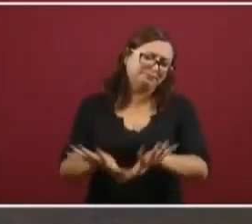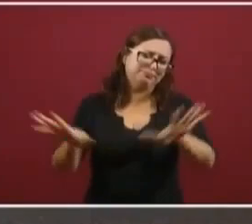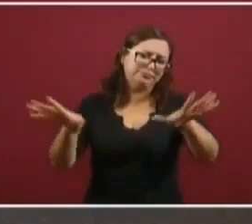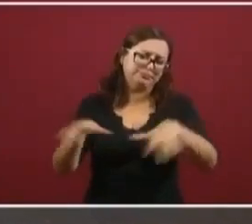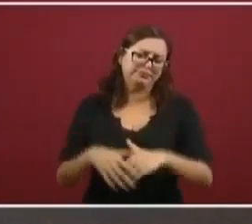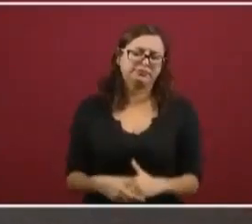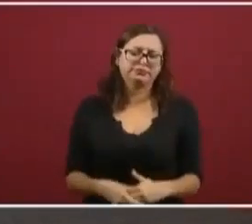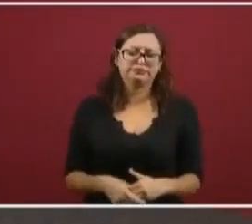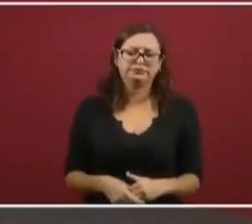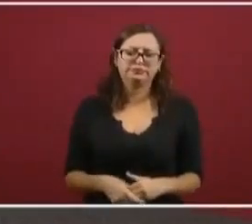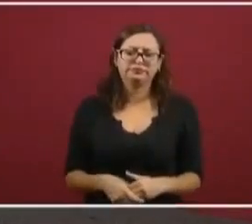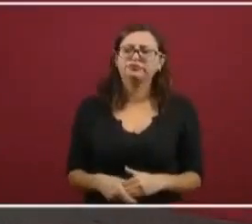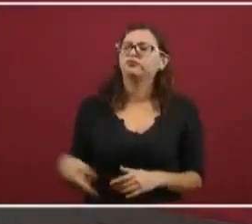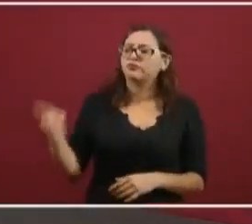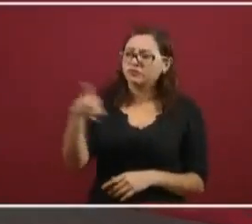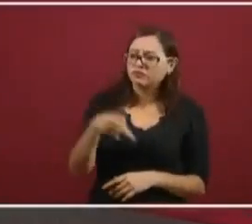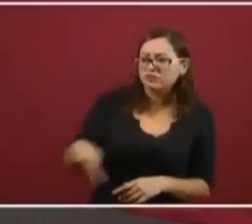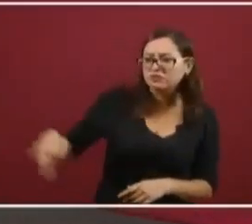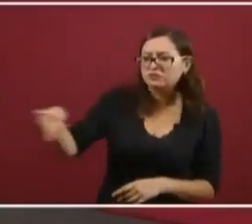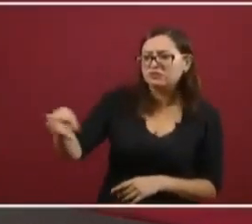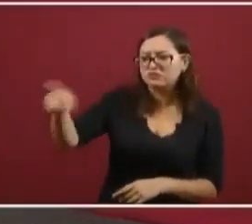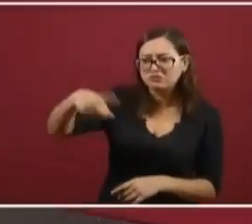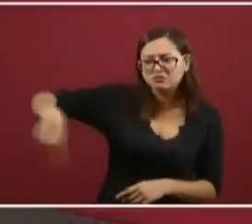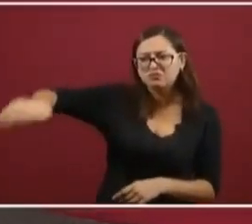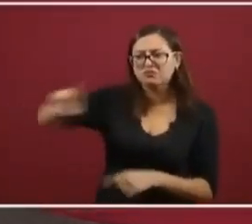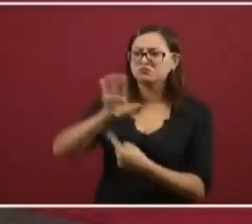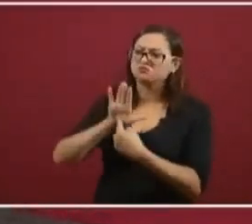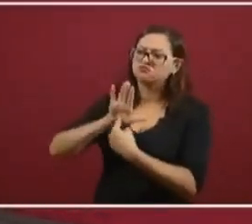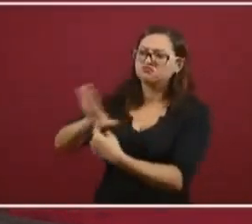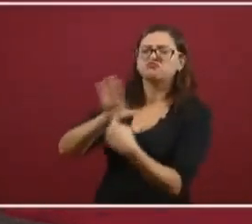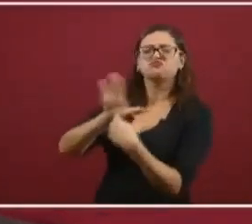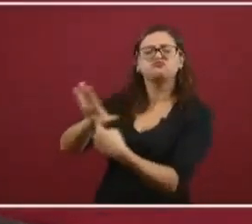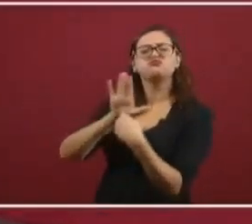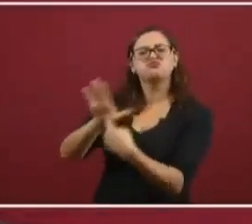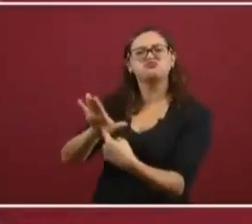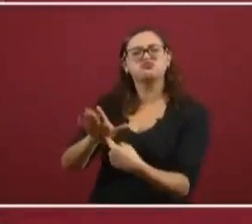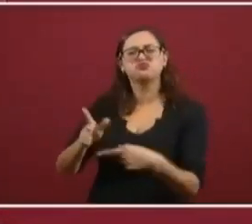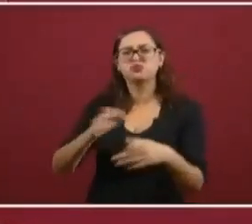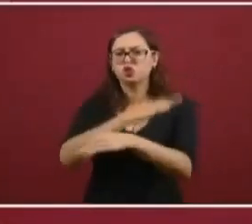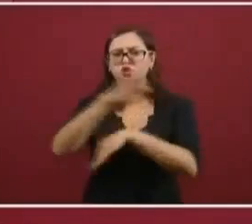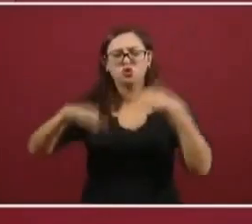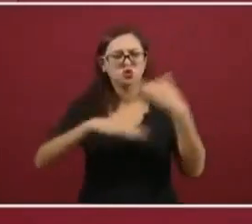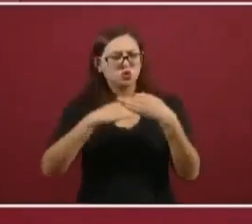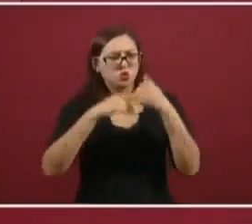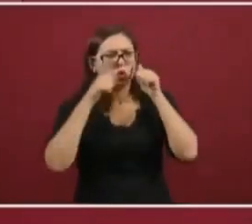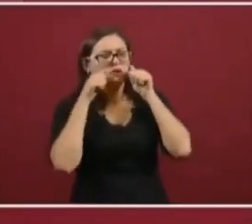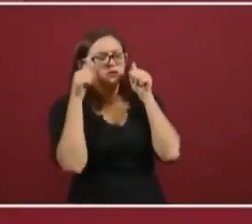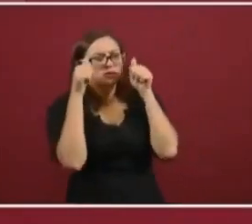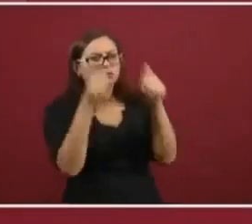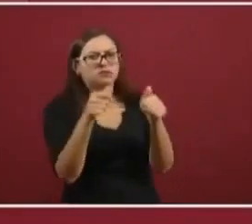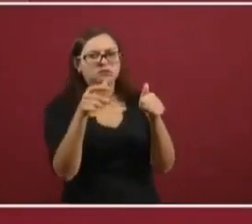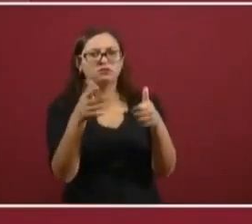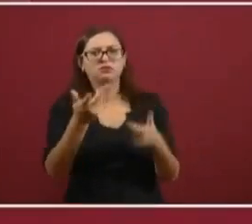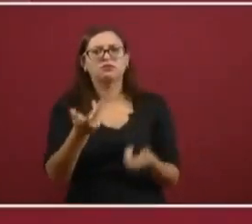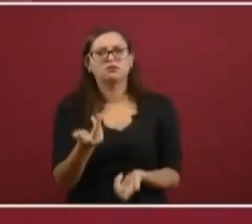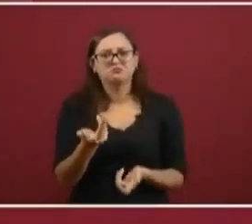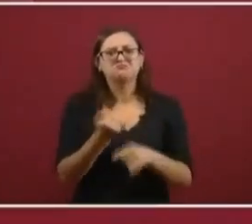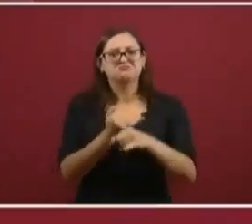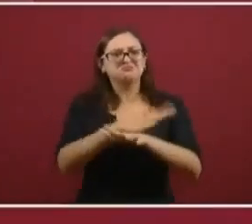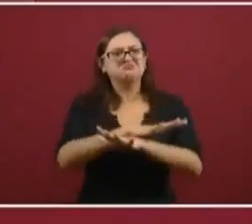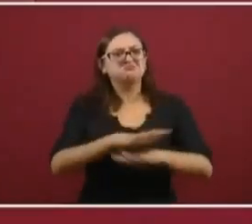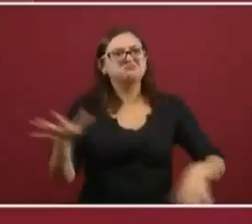sepa el pueblo sepa todos los mexicanos estemos informados y no